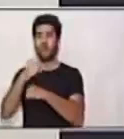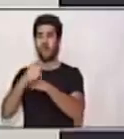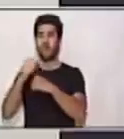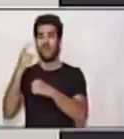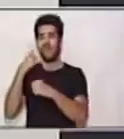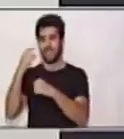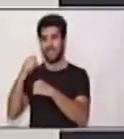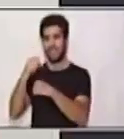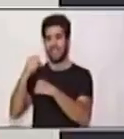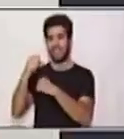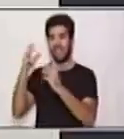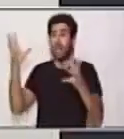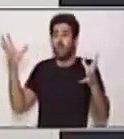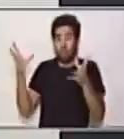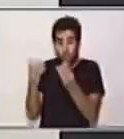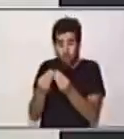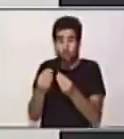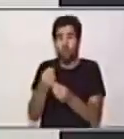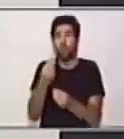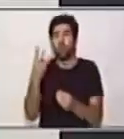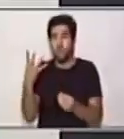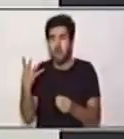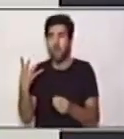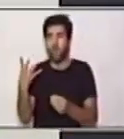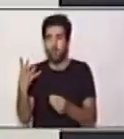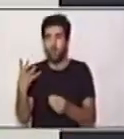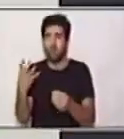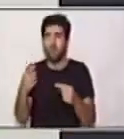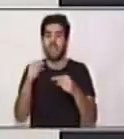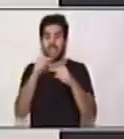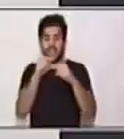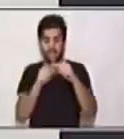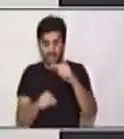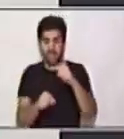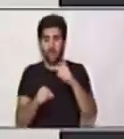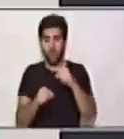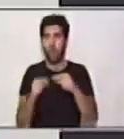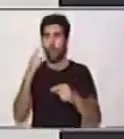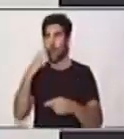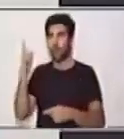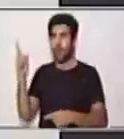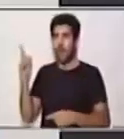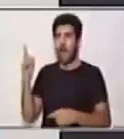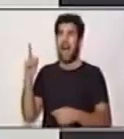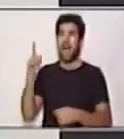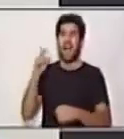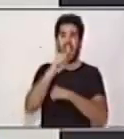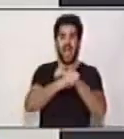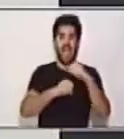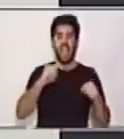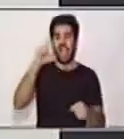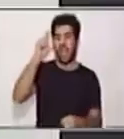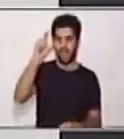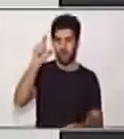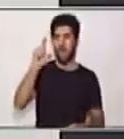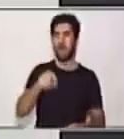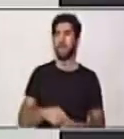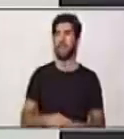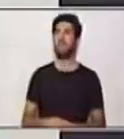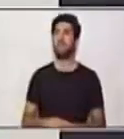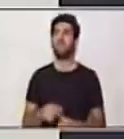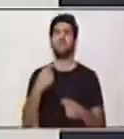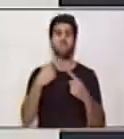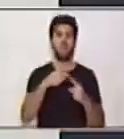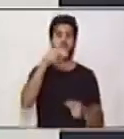intervalo por el tamaño del intervalo. Lo primero que tenemos que calcular es el n dividido 2. Este es nuestro